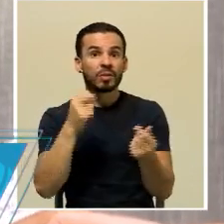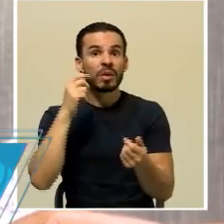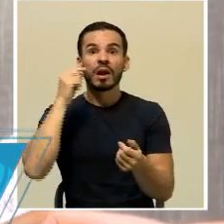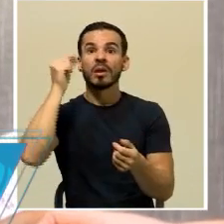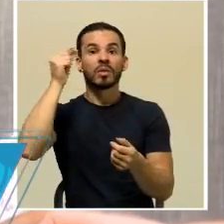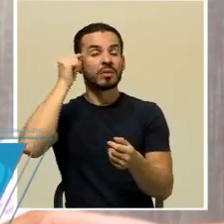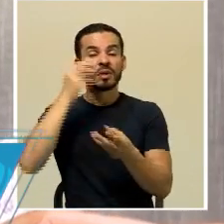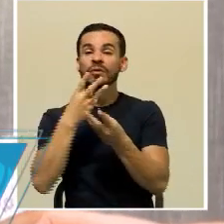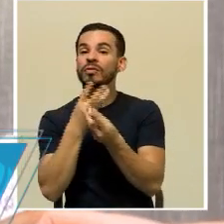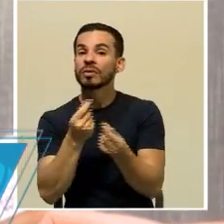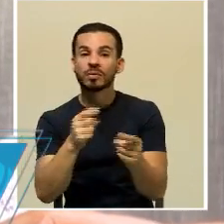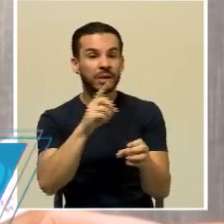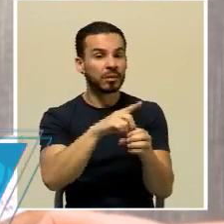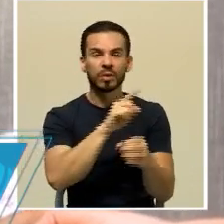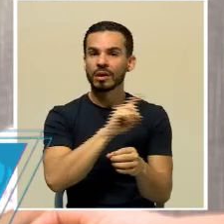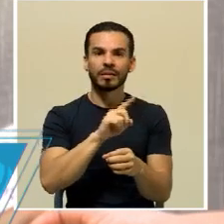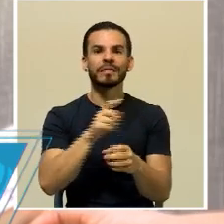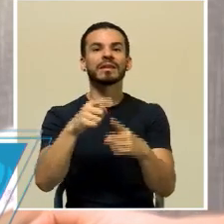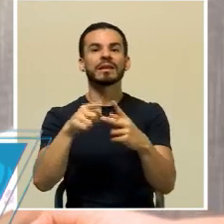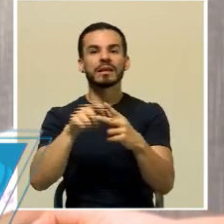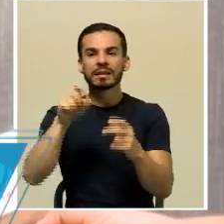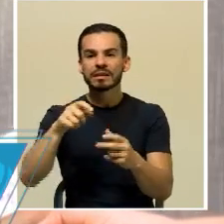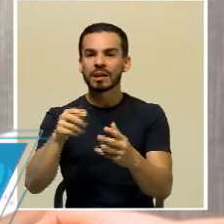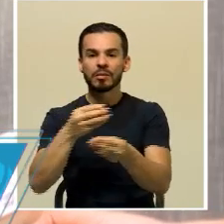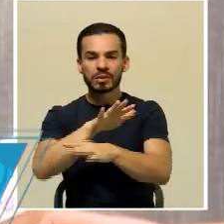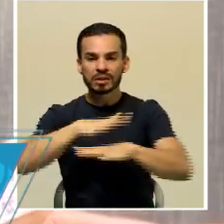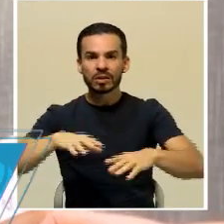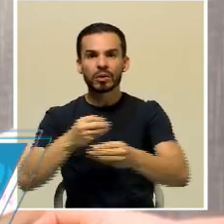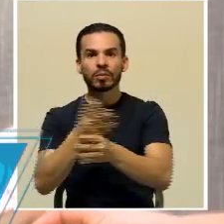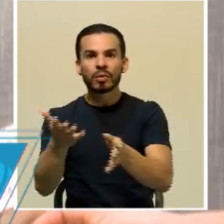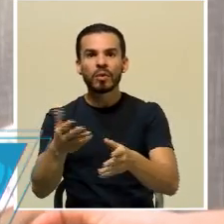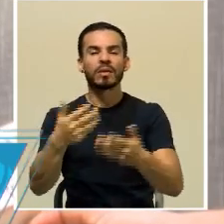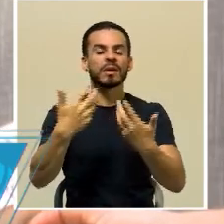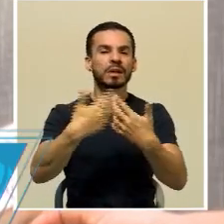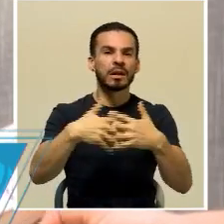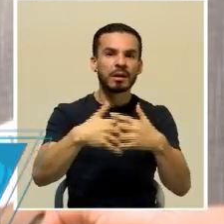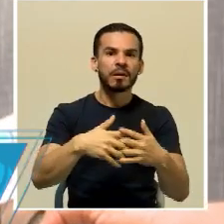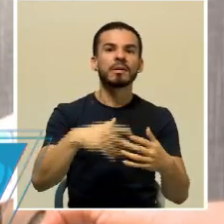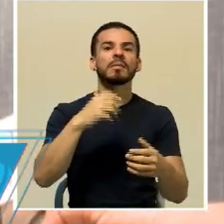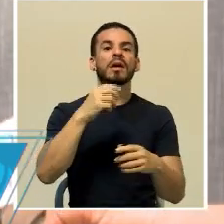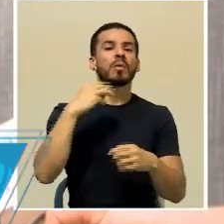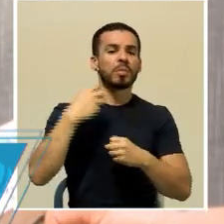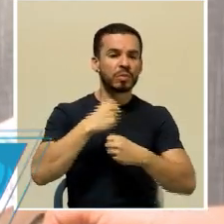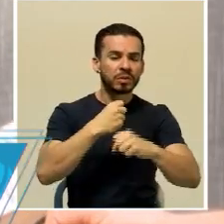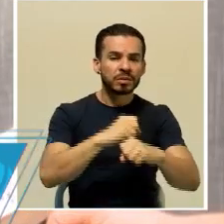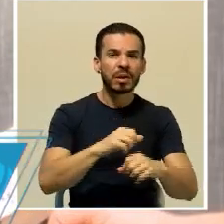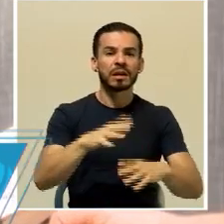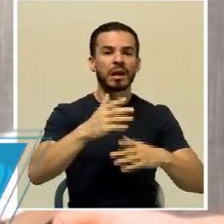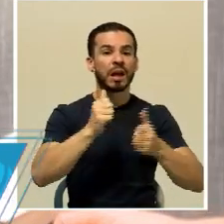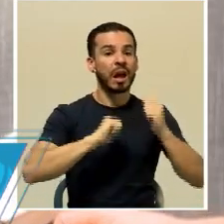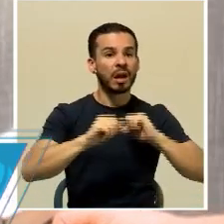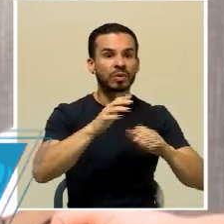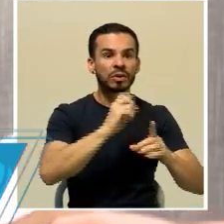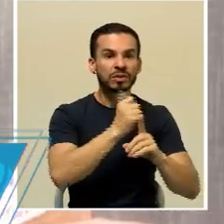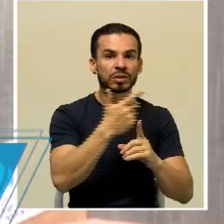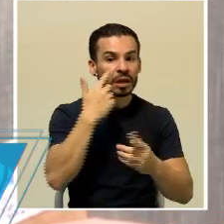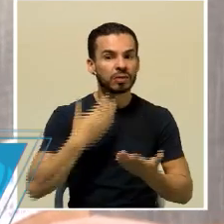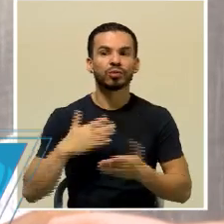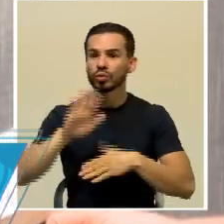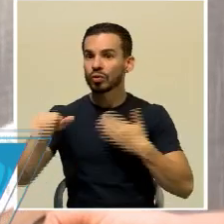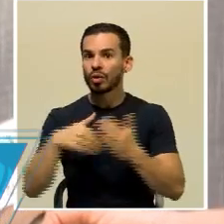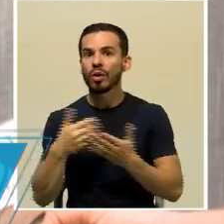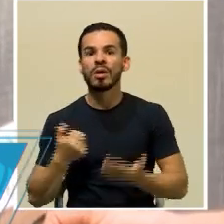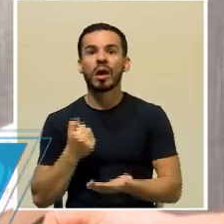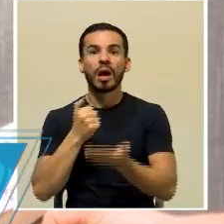los diputados. Necesitamos el sector público, sector privado, la empresa, municipalidades, actores sociales, aportar para poder reactivar